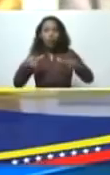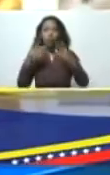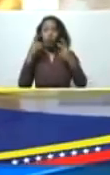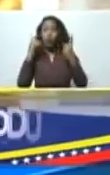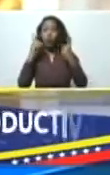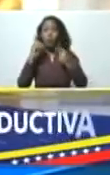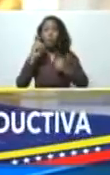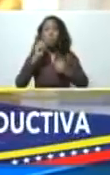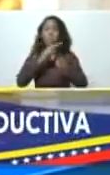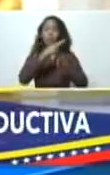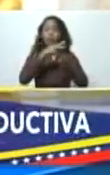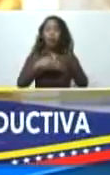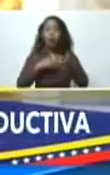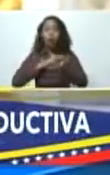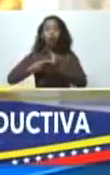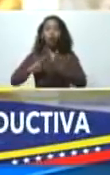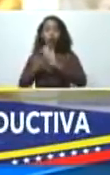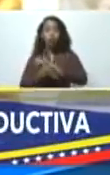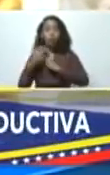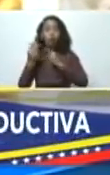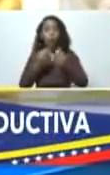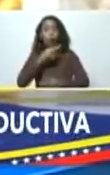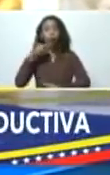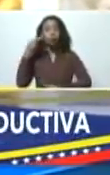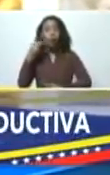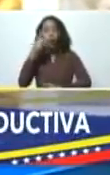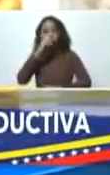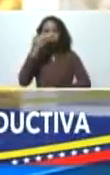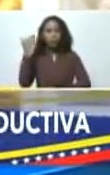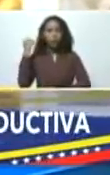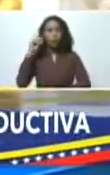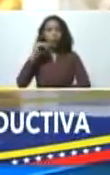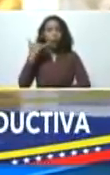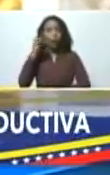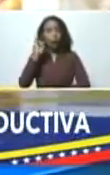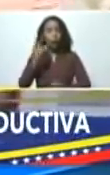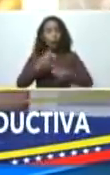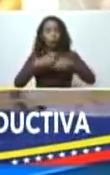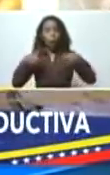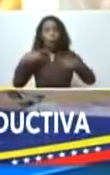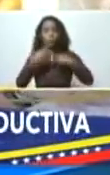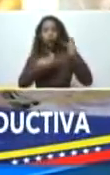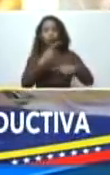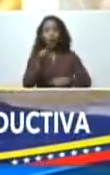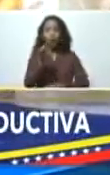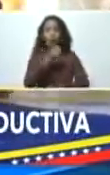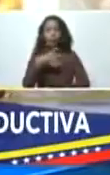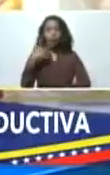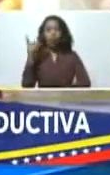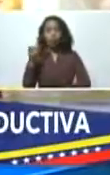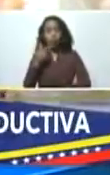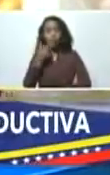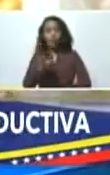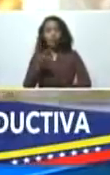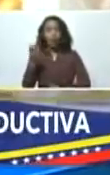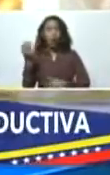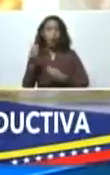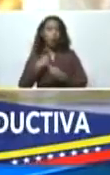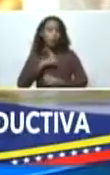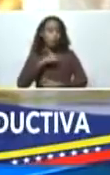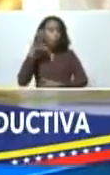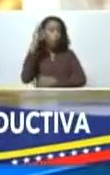que se ha venido recuperando como es el azúcar. El año pasado también tuvimos incremento de la producción de arroz, pero como usted bien dice, para que logremos